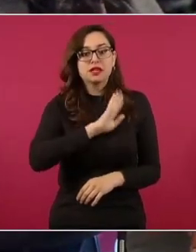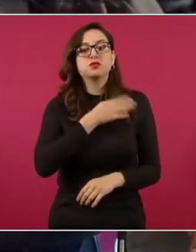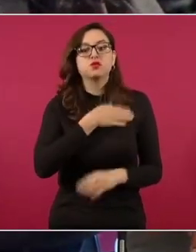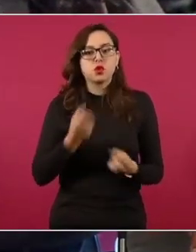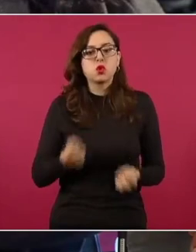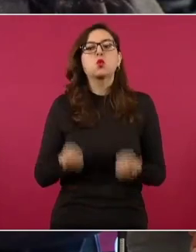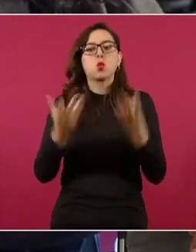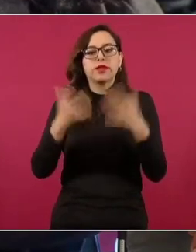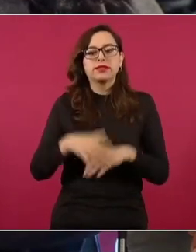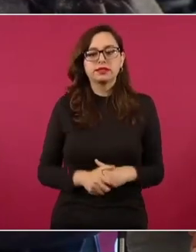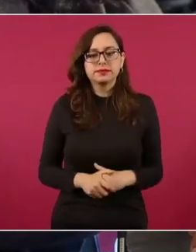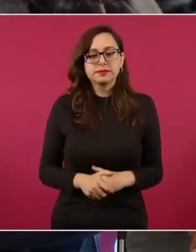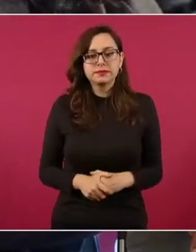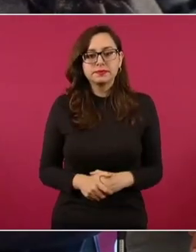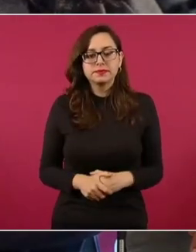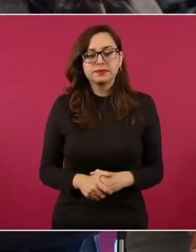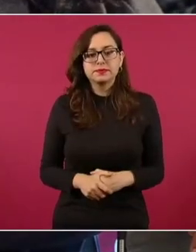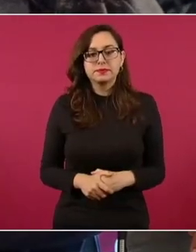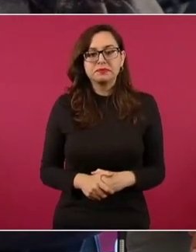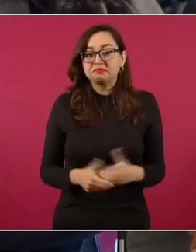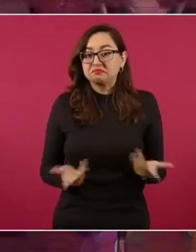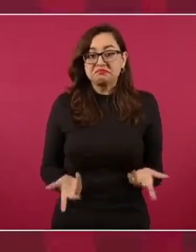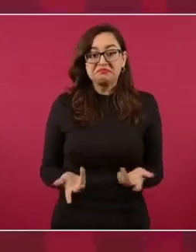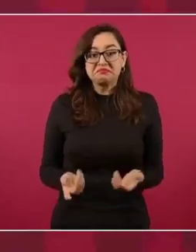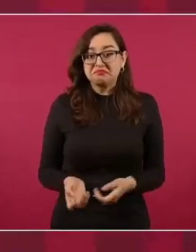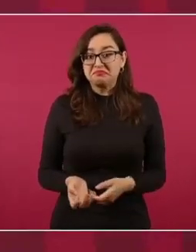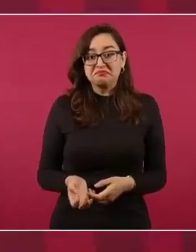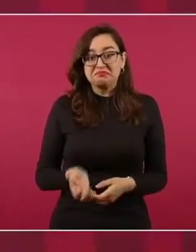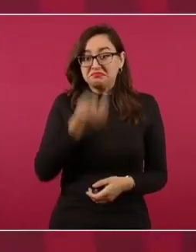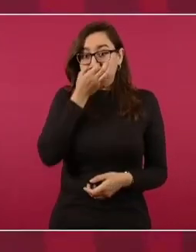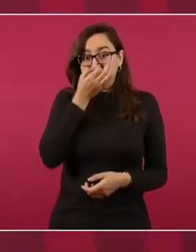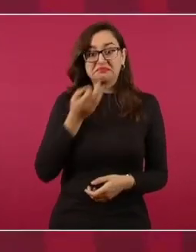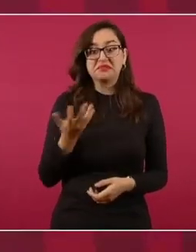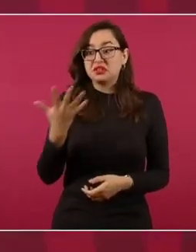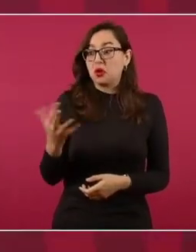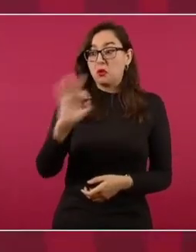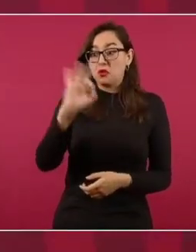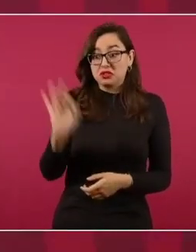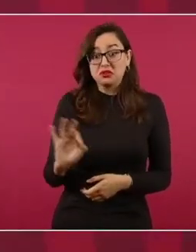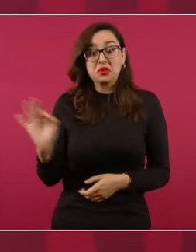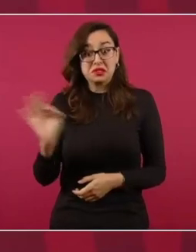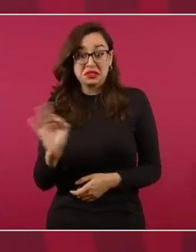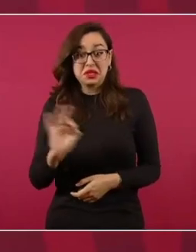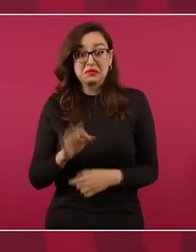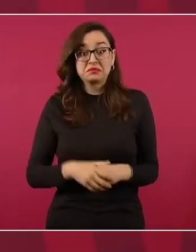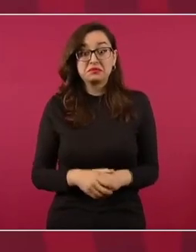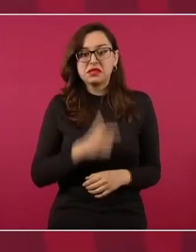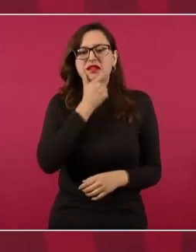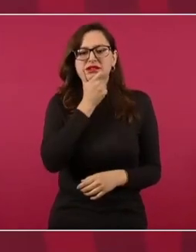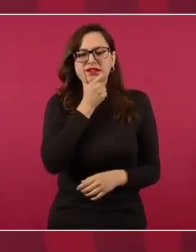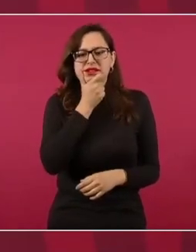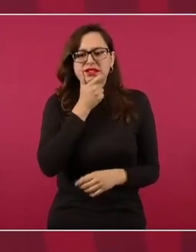ser, no sé, menos del 5%. Bueno, el inglés,